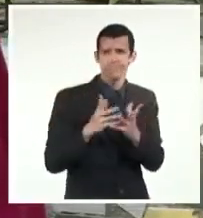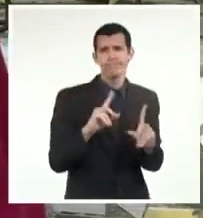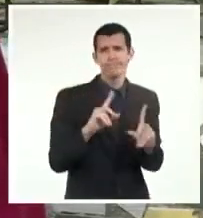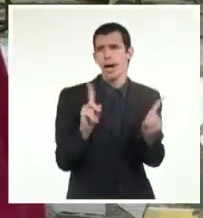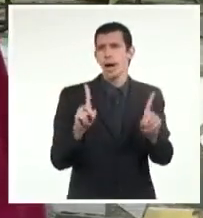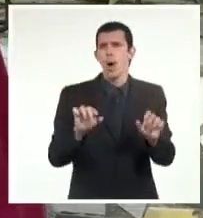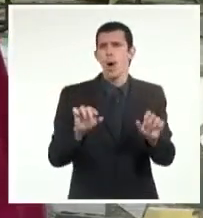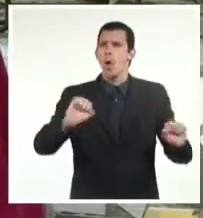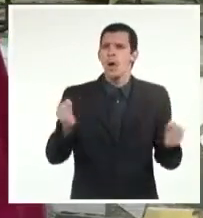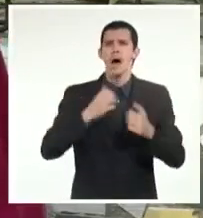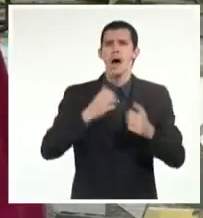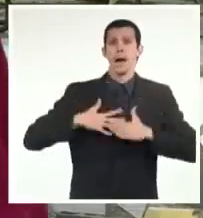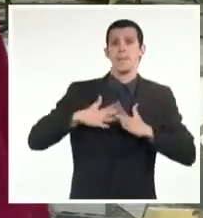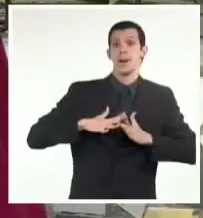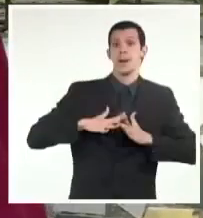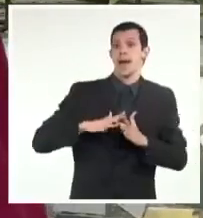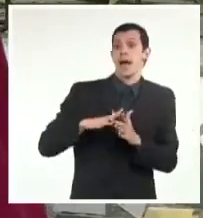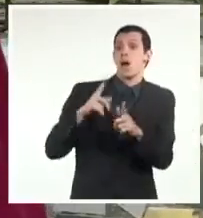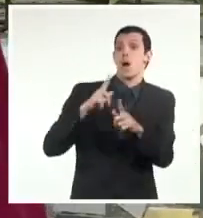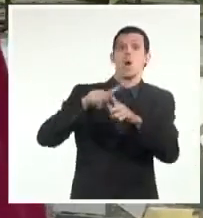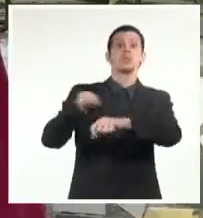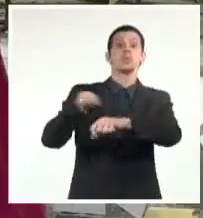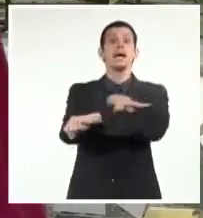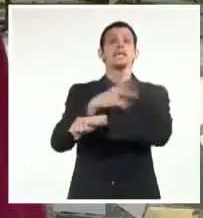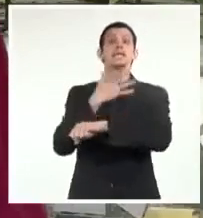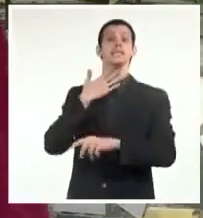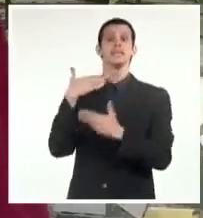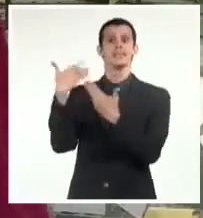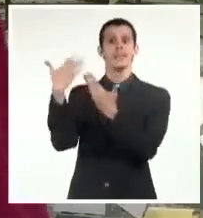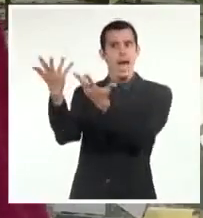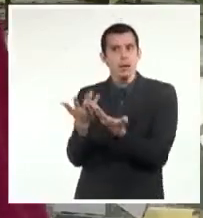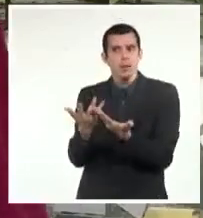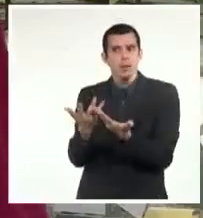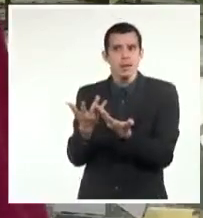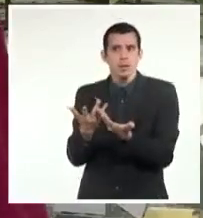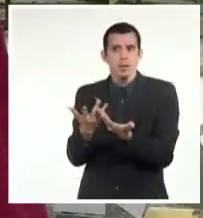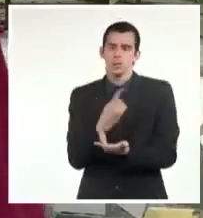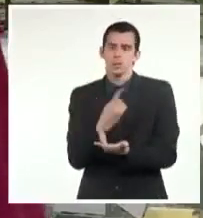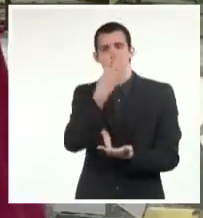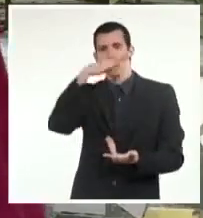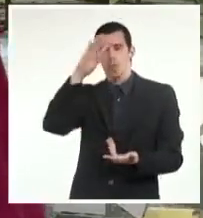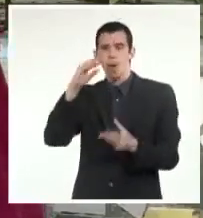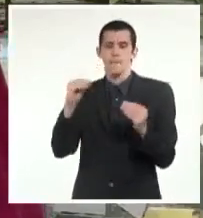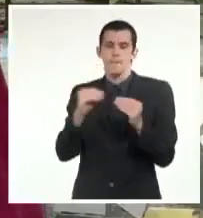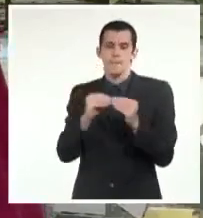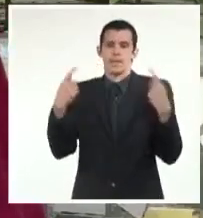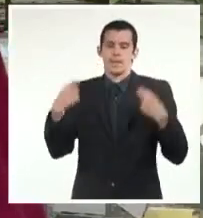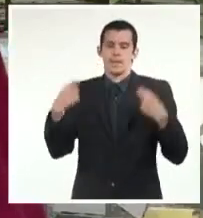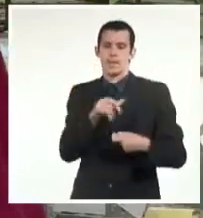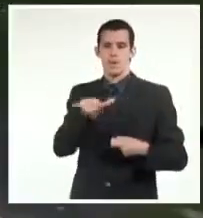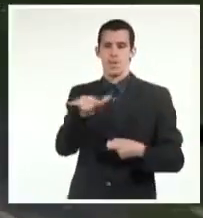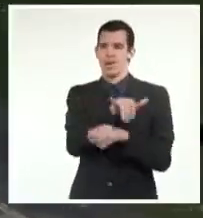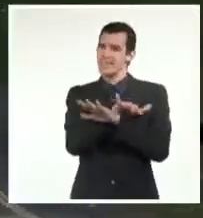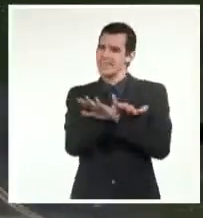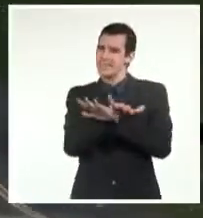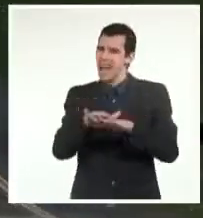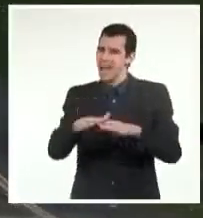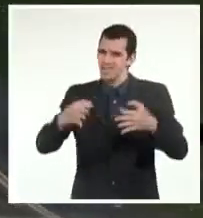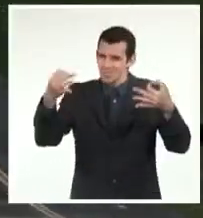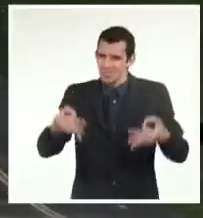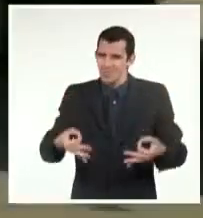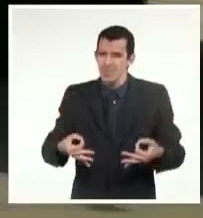sector exterior. O sea, para que vengan turistas a Cuba tiene que haber una estabilización de